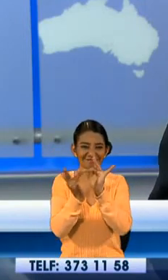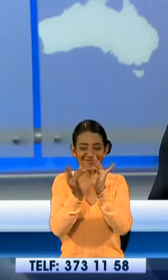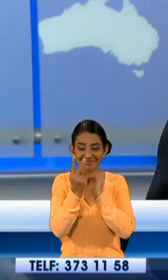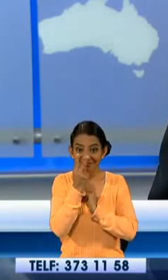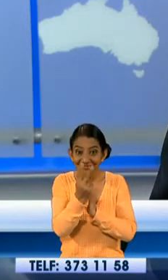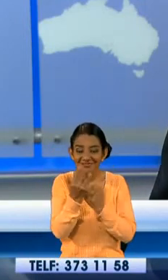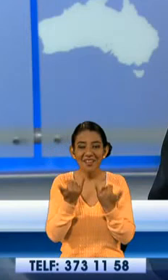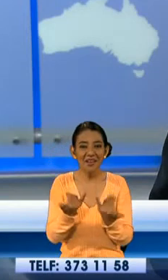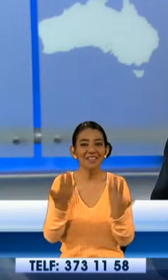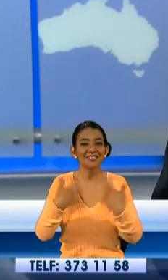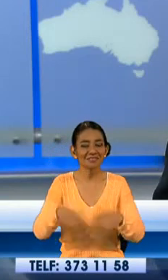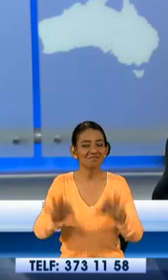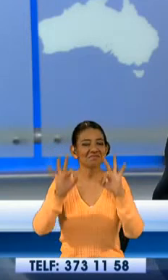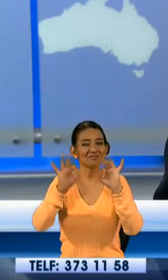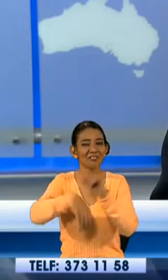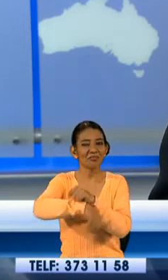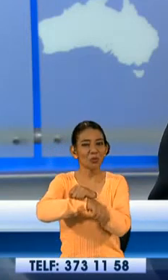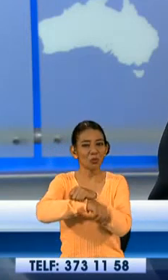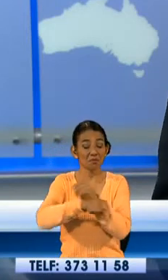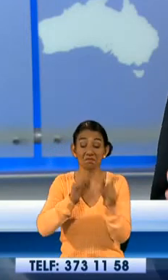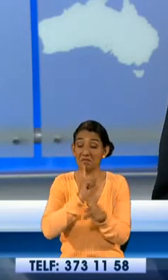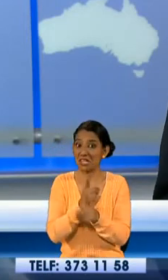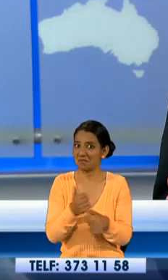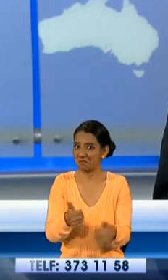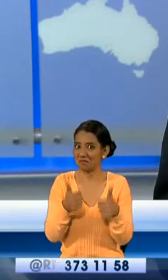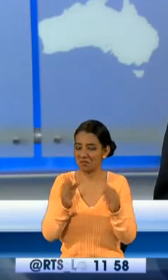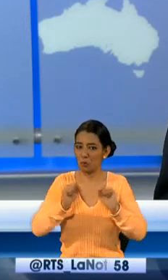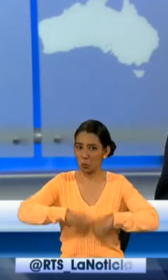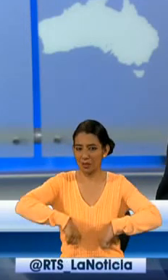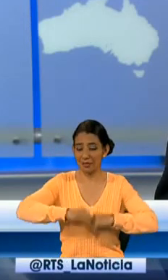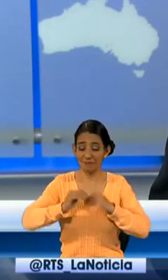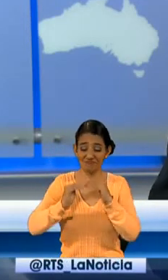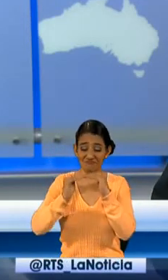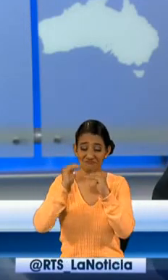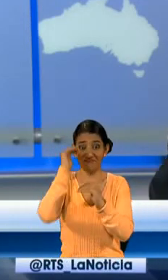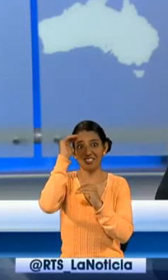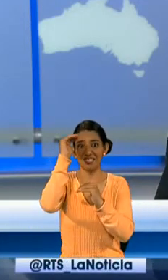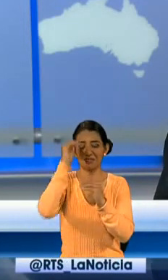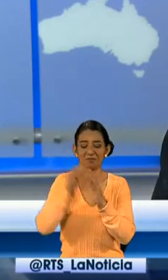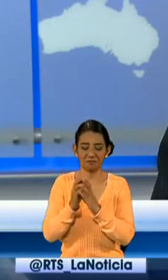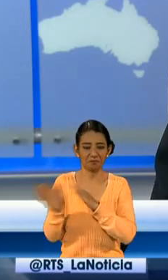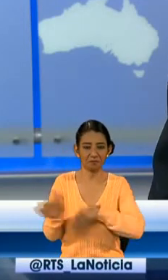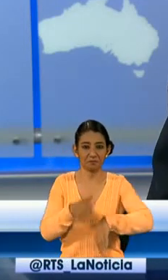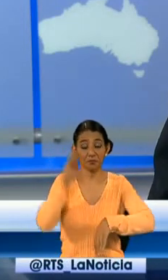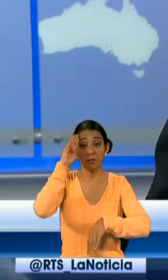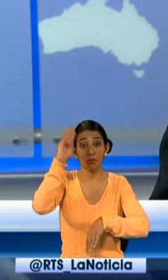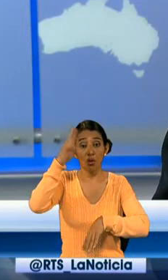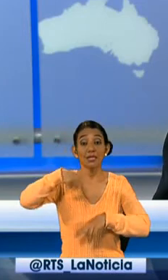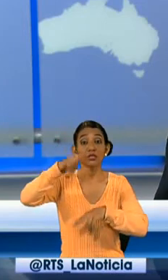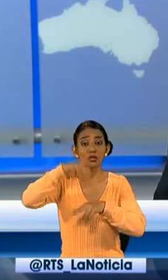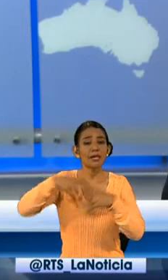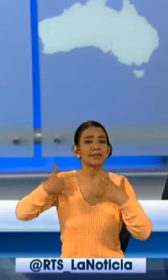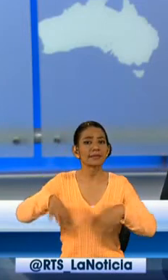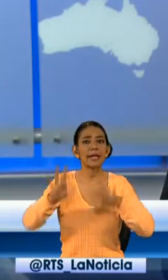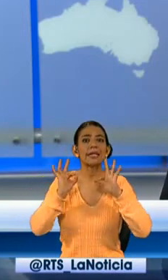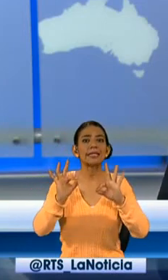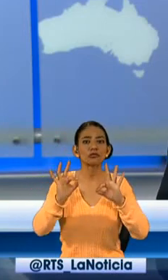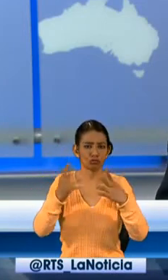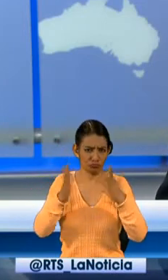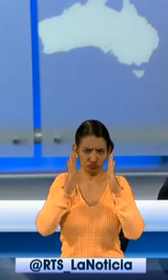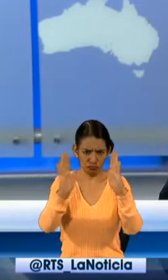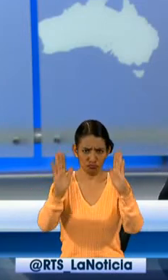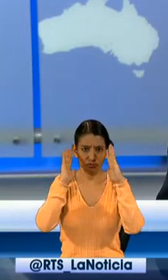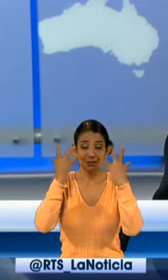tengamos un gran partido, vital partido también para ser punteros absolutos. ¿Ah? La Policía Nacional, vecinos y amigos, ya tiene listo y mucha atención con esto,